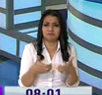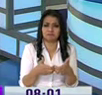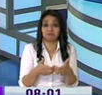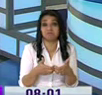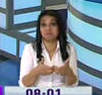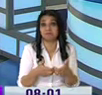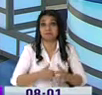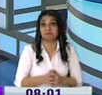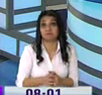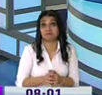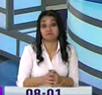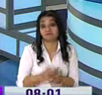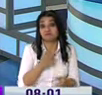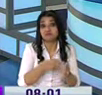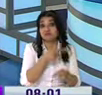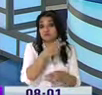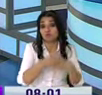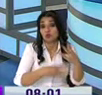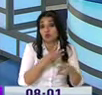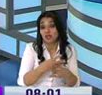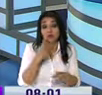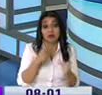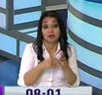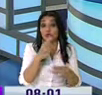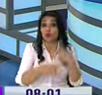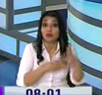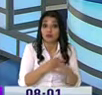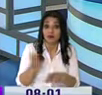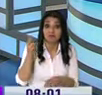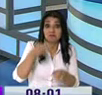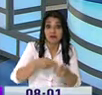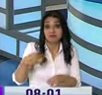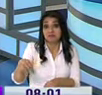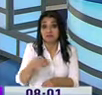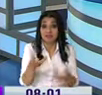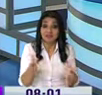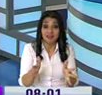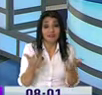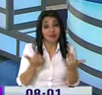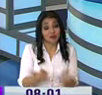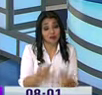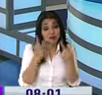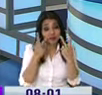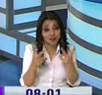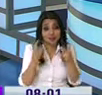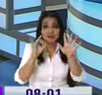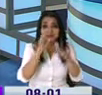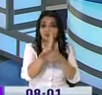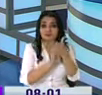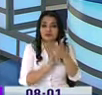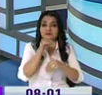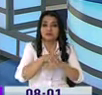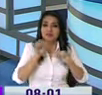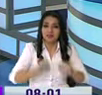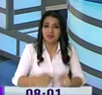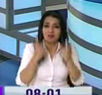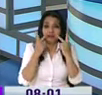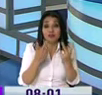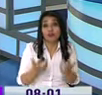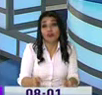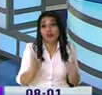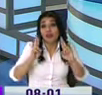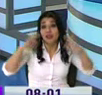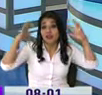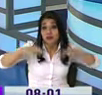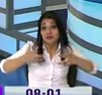mundial. Es realmente complicado. Hoy lo veremos. 18:30 el partido, no se lo puede perder. Ojalá no llegue. Bueno,